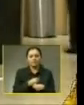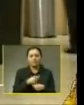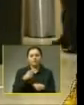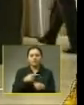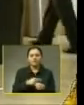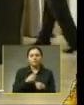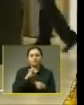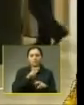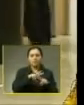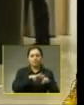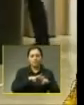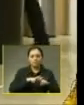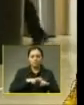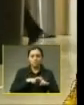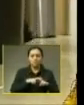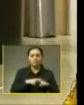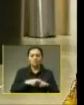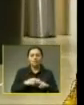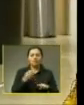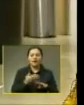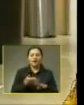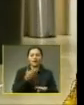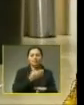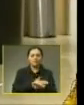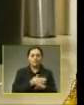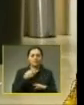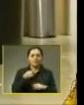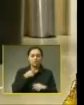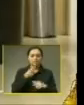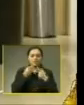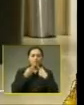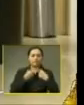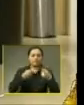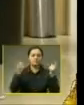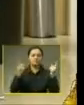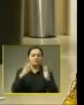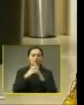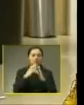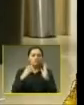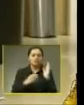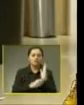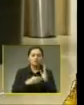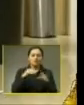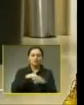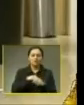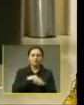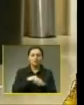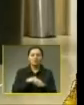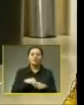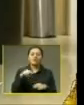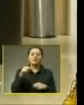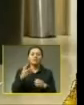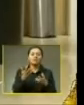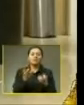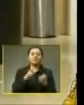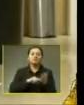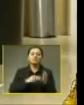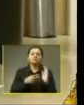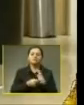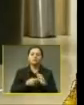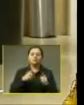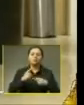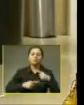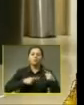una revisión previa de lo que se va a transmitir y el contenido de las mismas. Quiere decir entonces que cuando